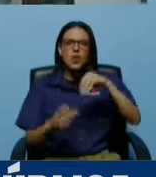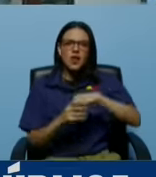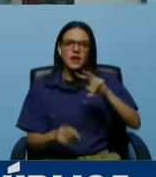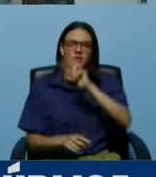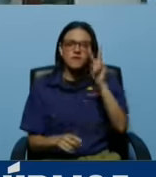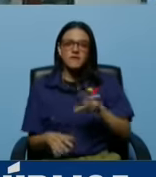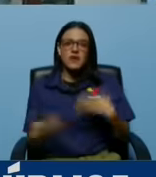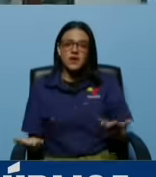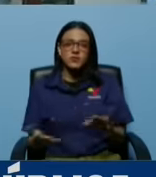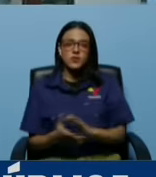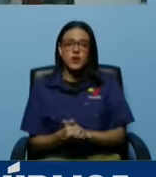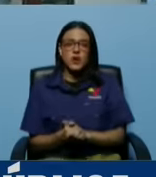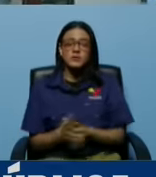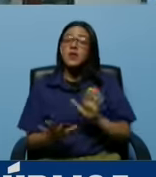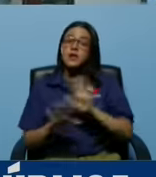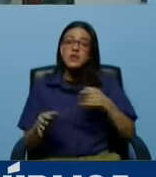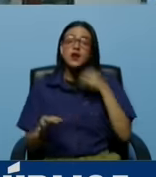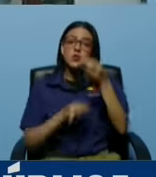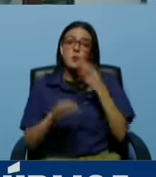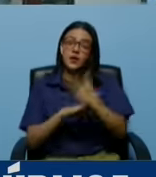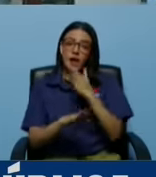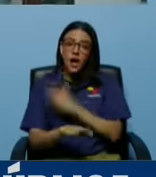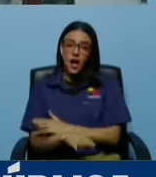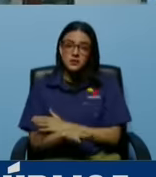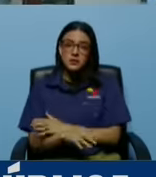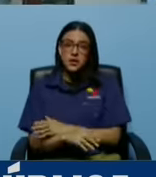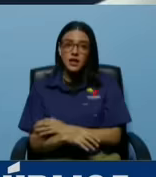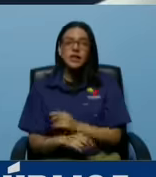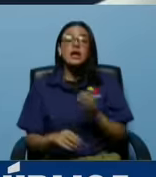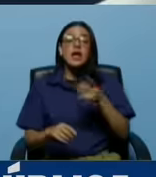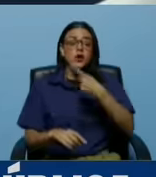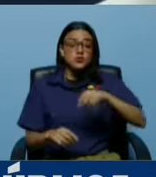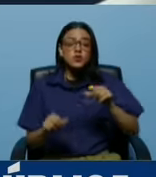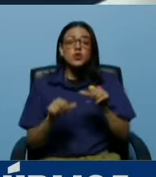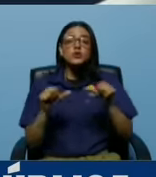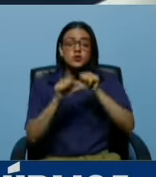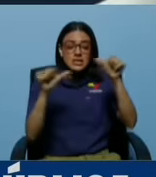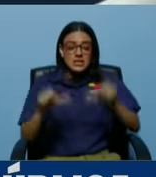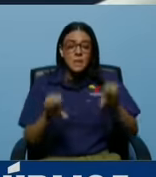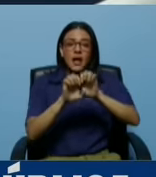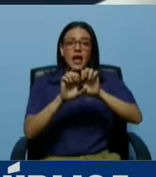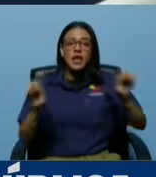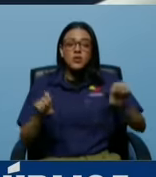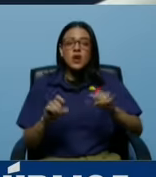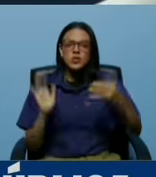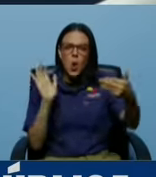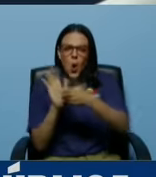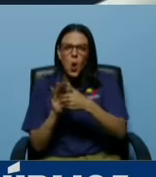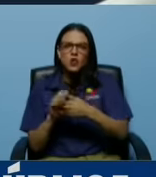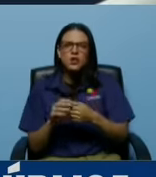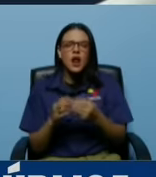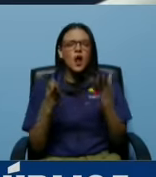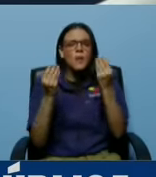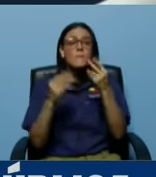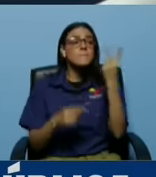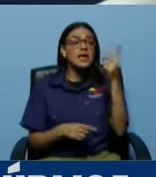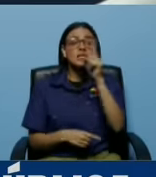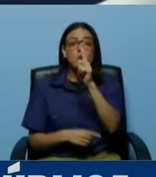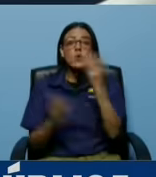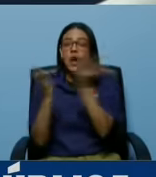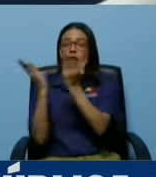Obviamente, ya lo dije, el sistema educativo fue lamentablemente lesionado, fueron atacadas 21